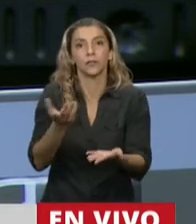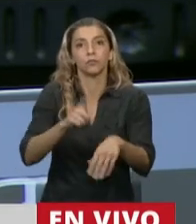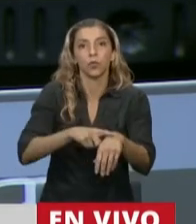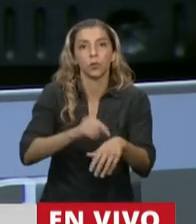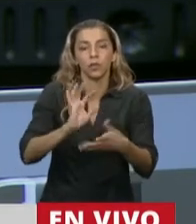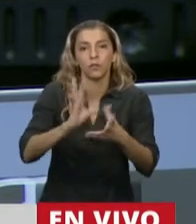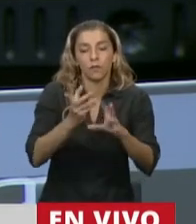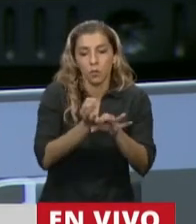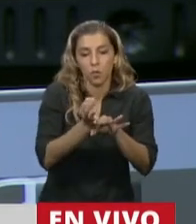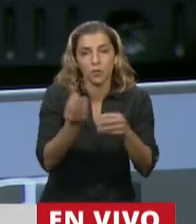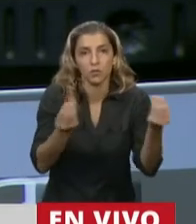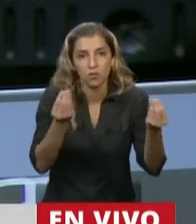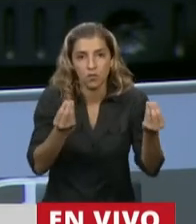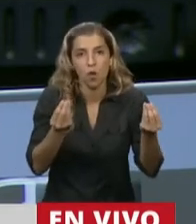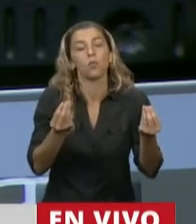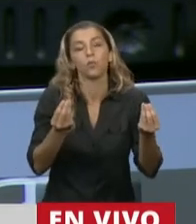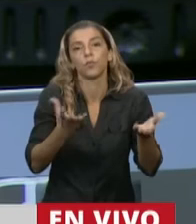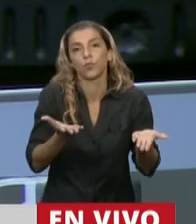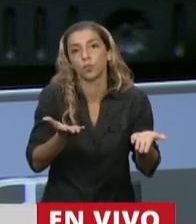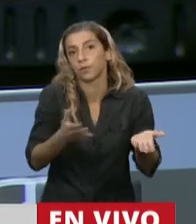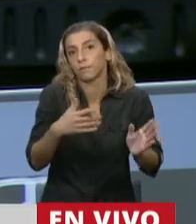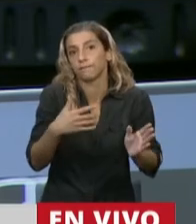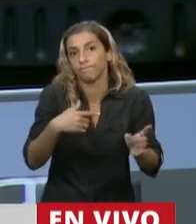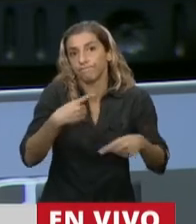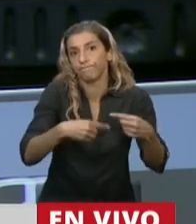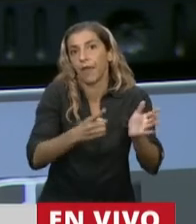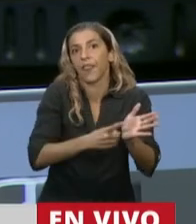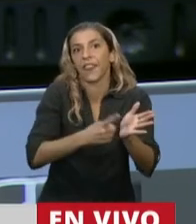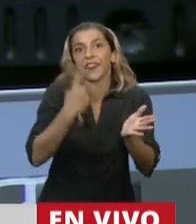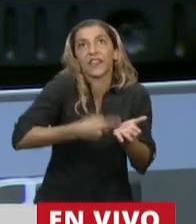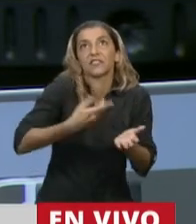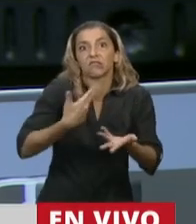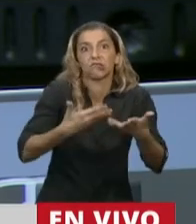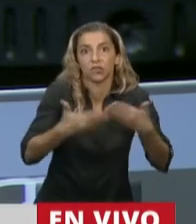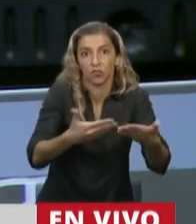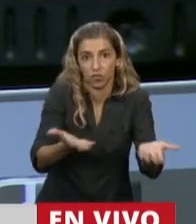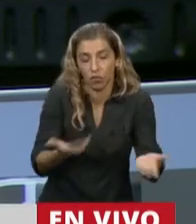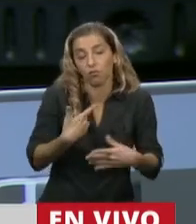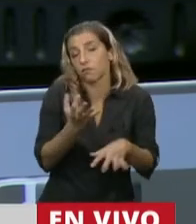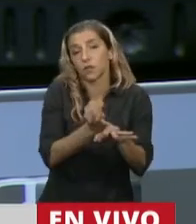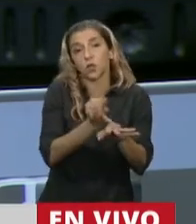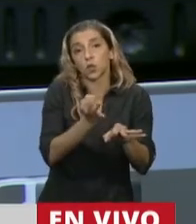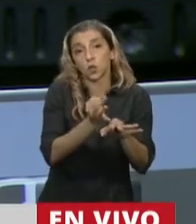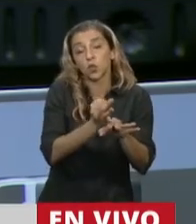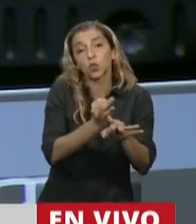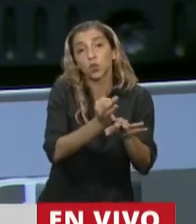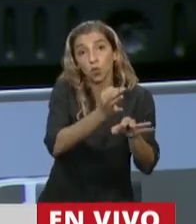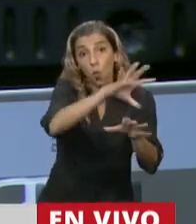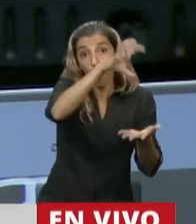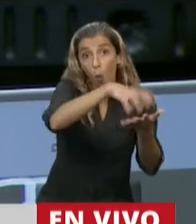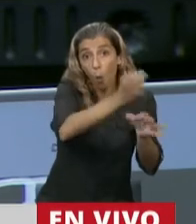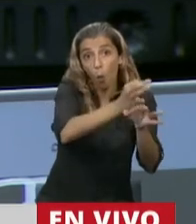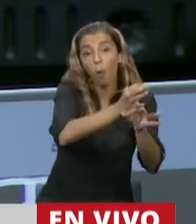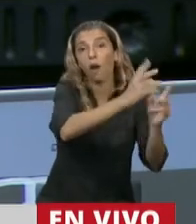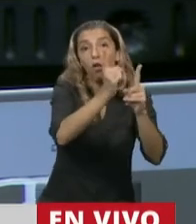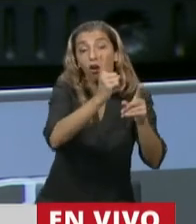muy pertinentes. ¿Cuál es el objetivo fundamental de lo que está pasando ahora en las escuelas? Continuar el vínculo entre los chicos y la escuela.